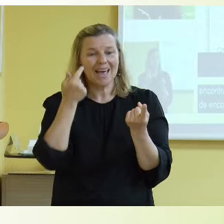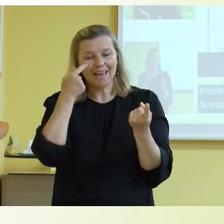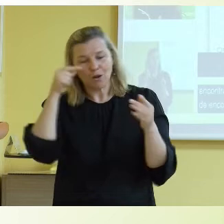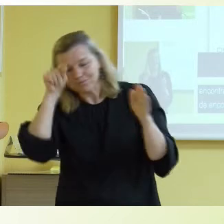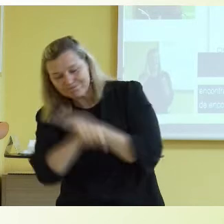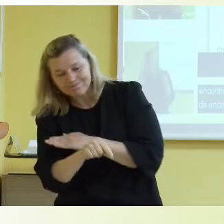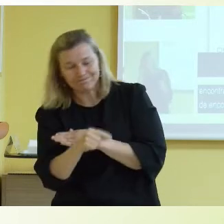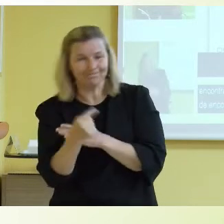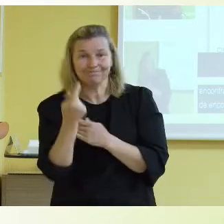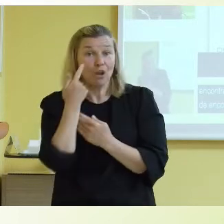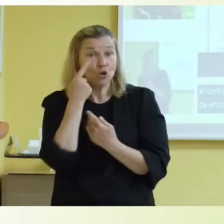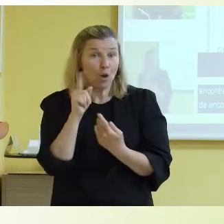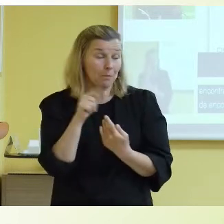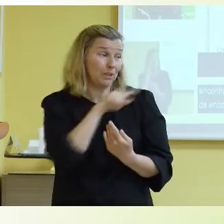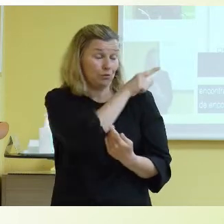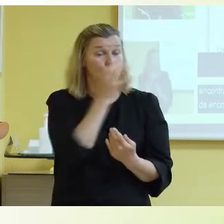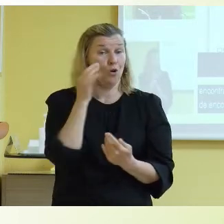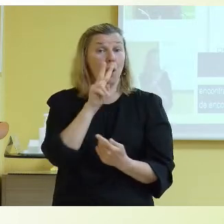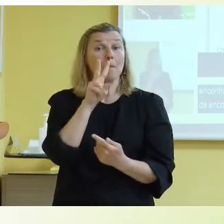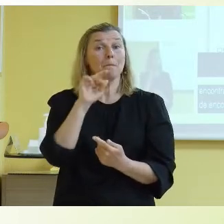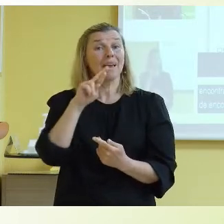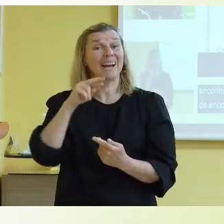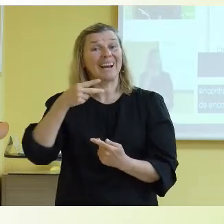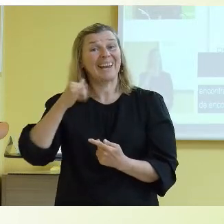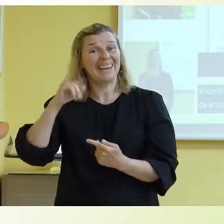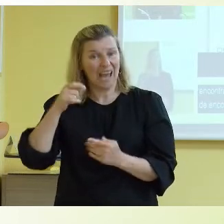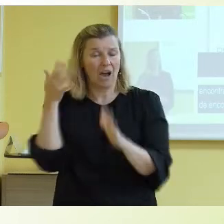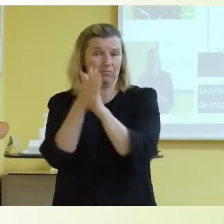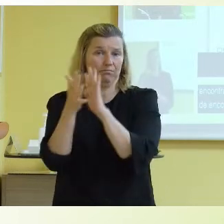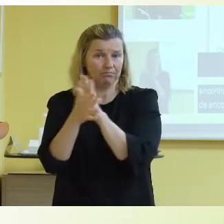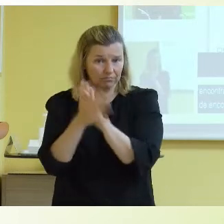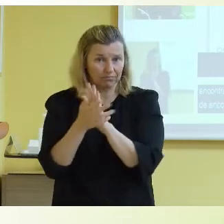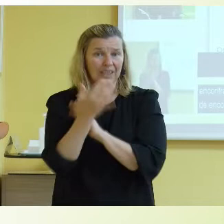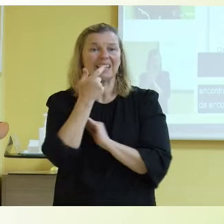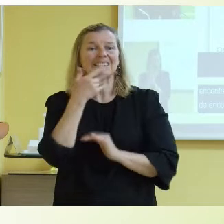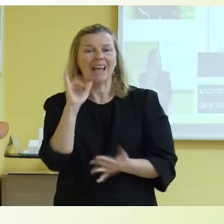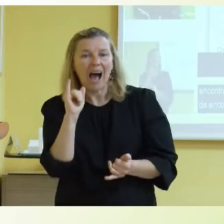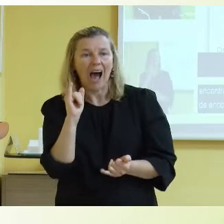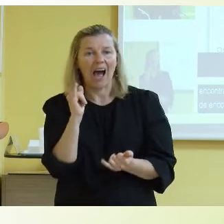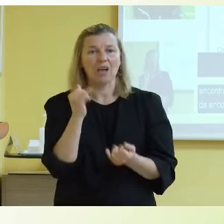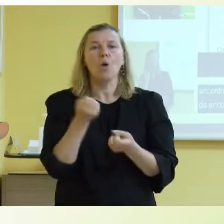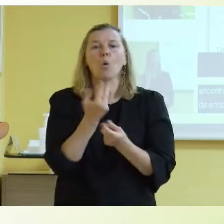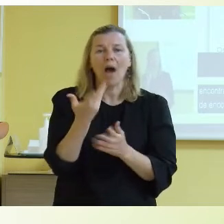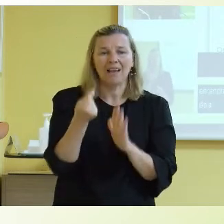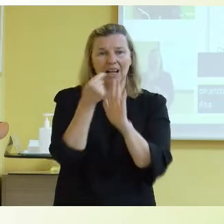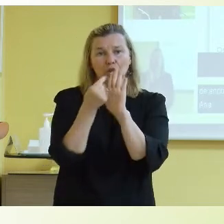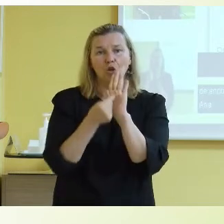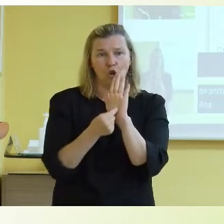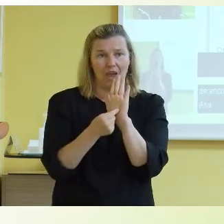que Virginia aclare cómo ha ido este proyecto, si tienen y cuántas tienen, digamos, notas de algunas de